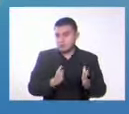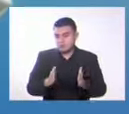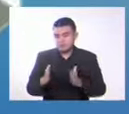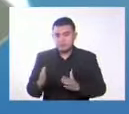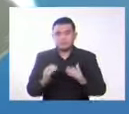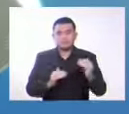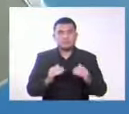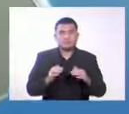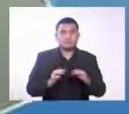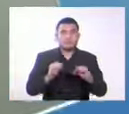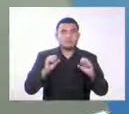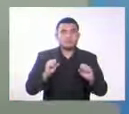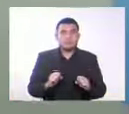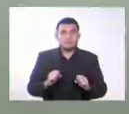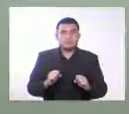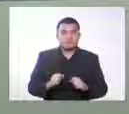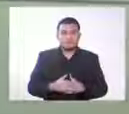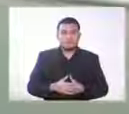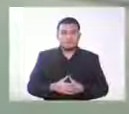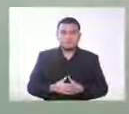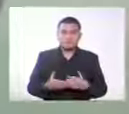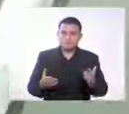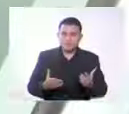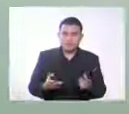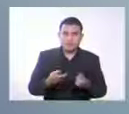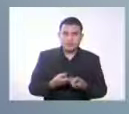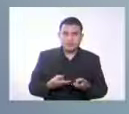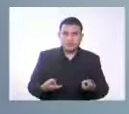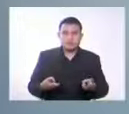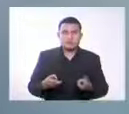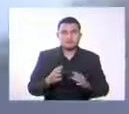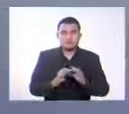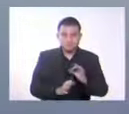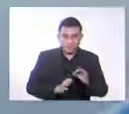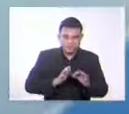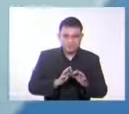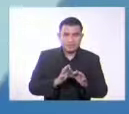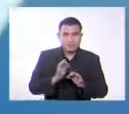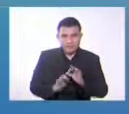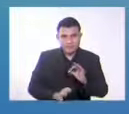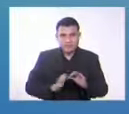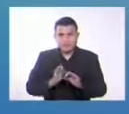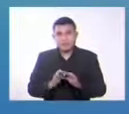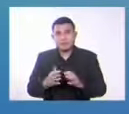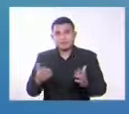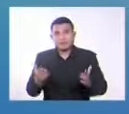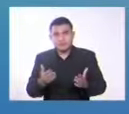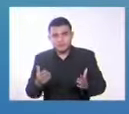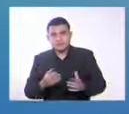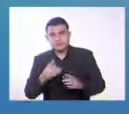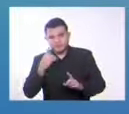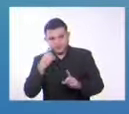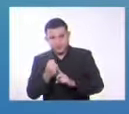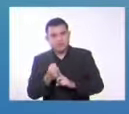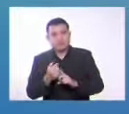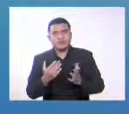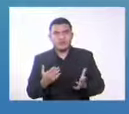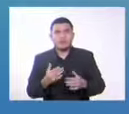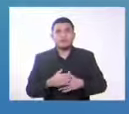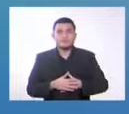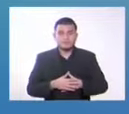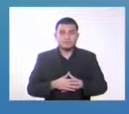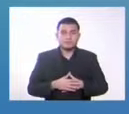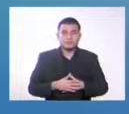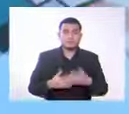También puede ser posible diseñar materiales átomo por átomo para lograr propósitos muy específicos. Esto hace que